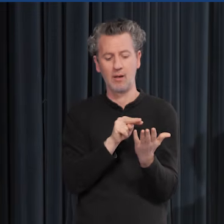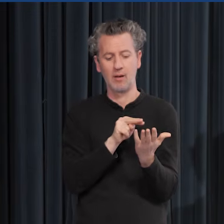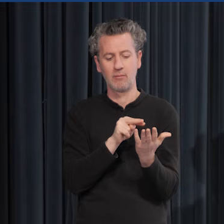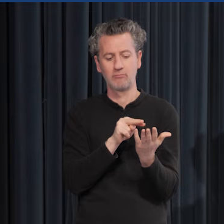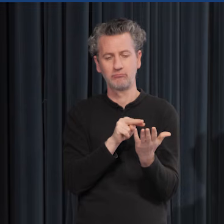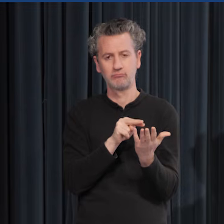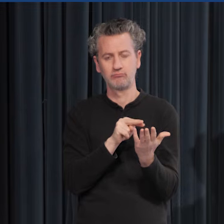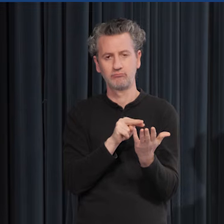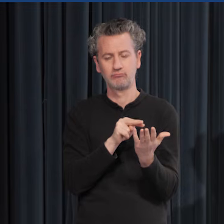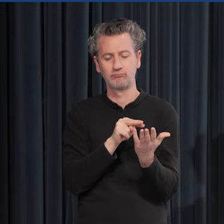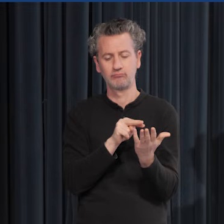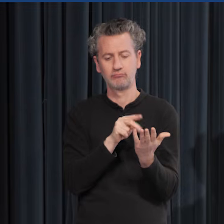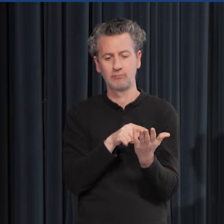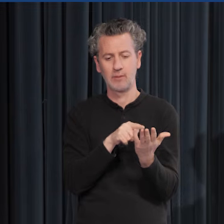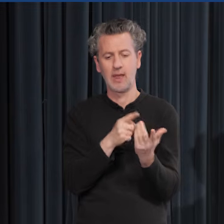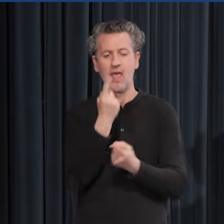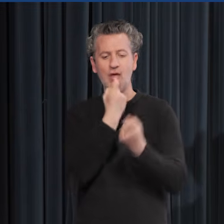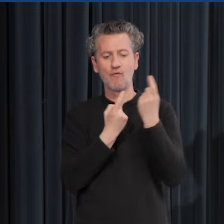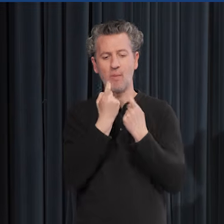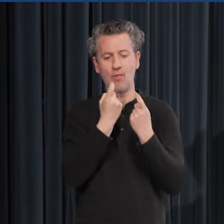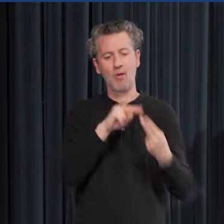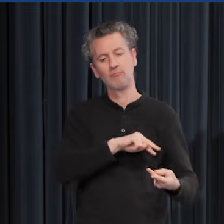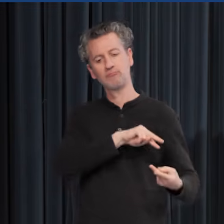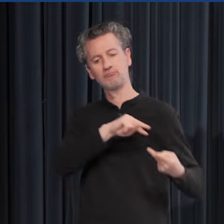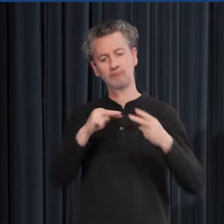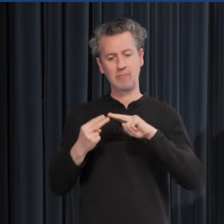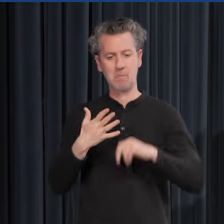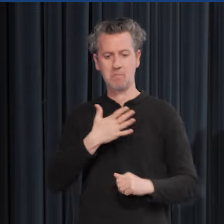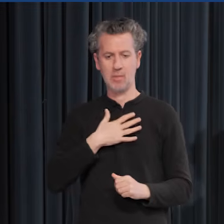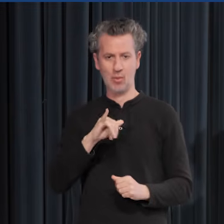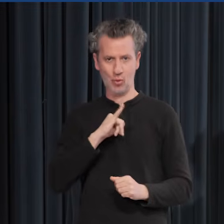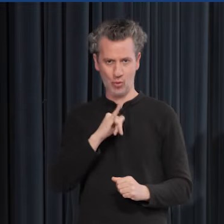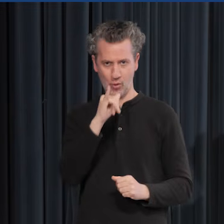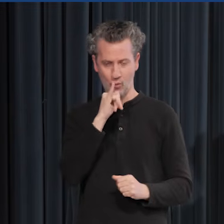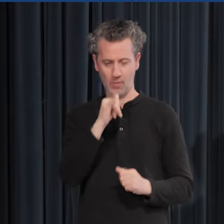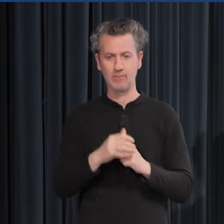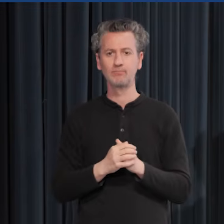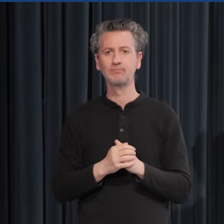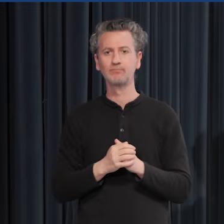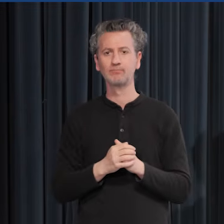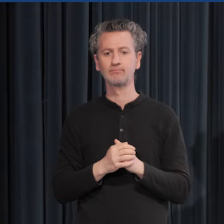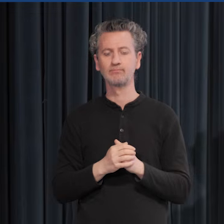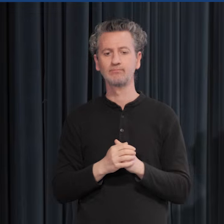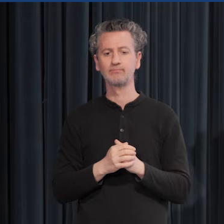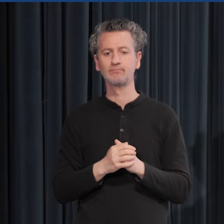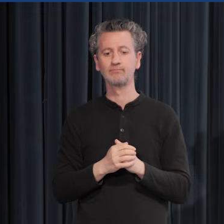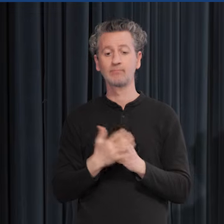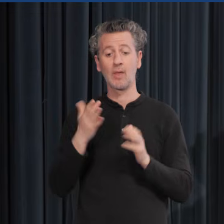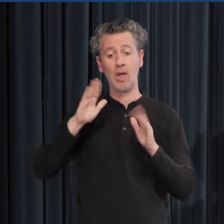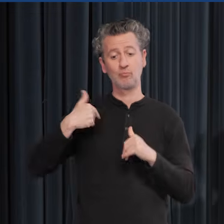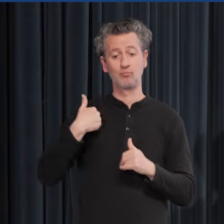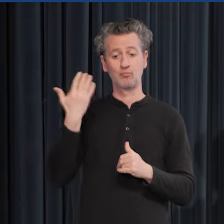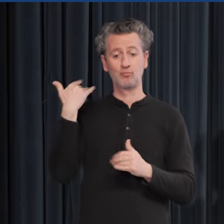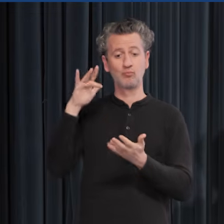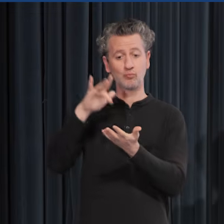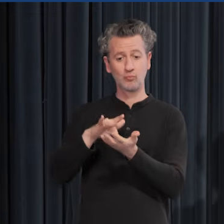formación en su idioma. Ahora mismo estamos hablando, creo, la última vez que